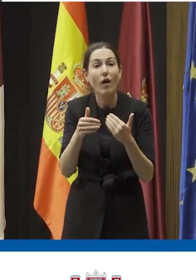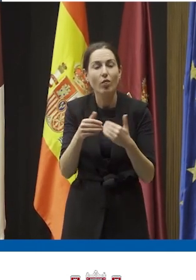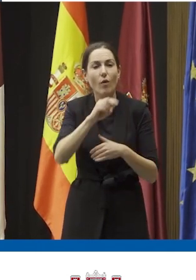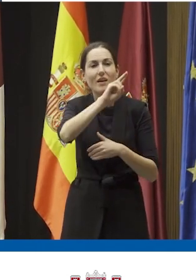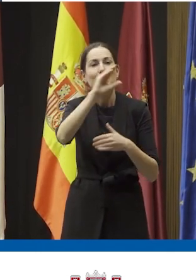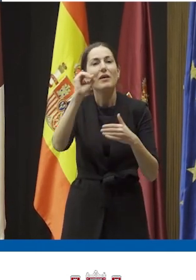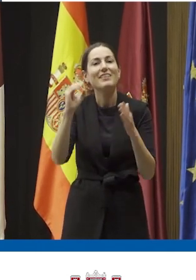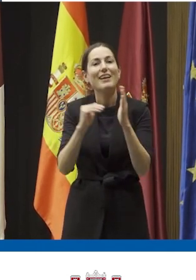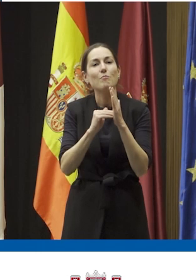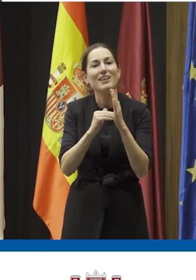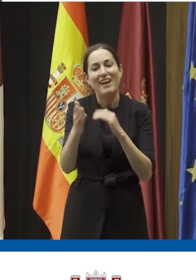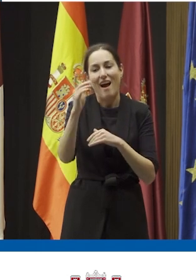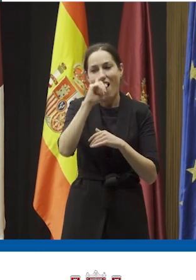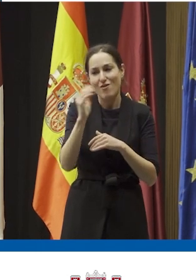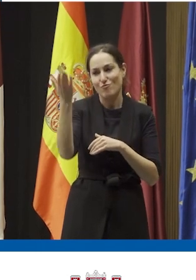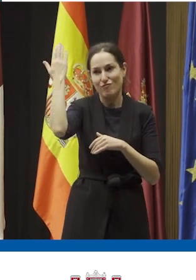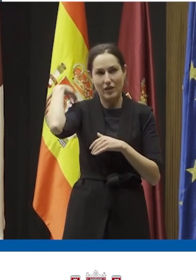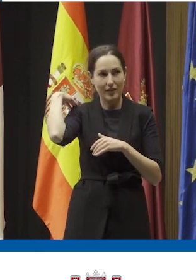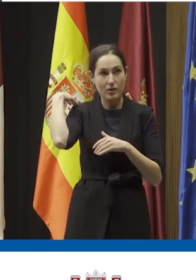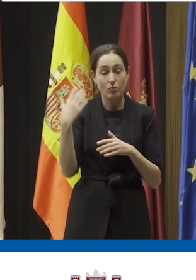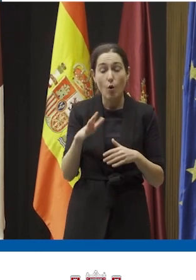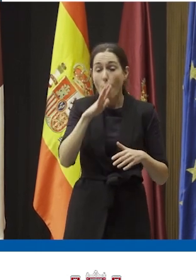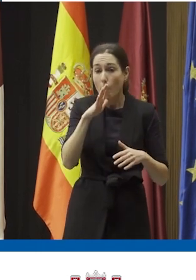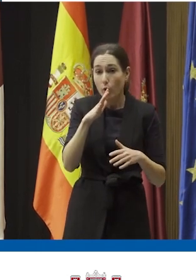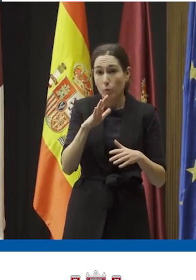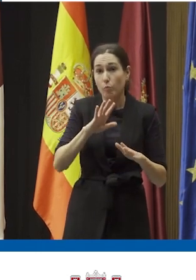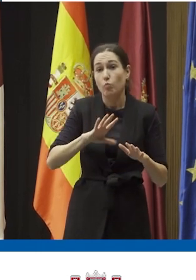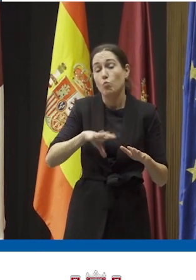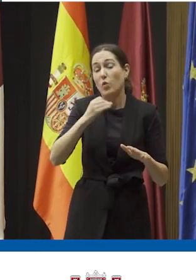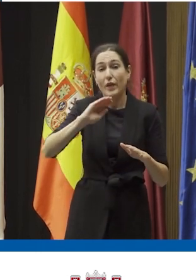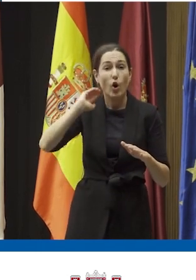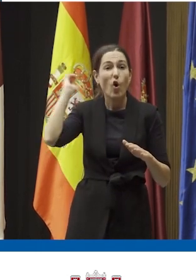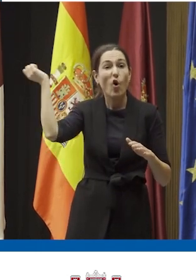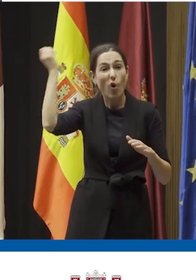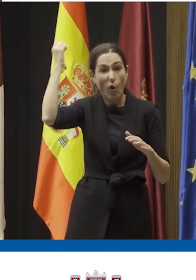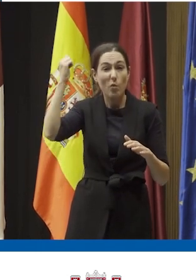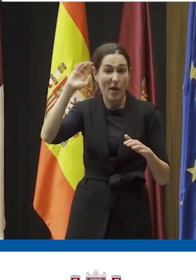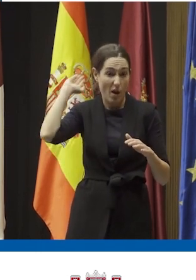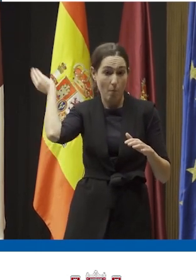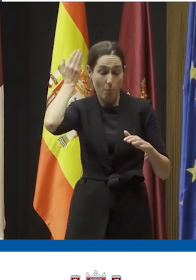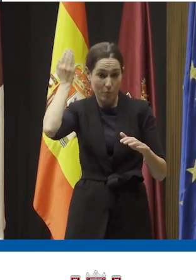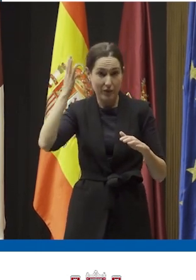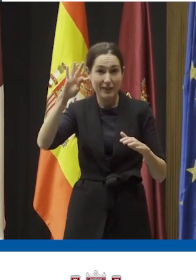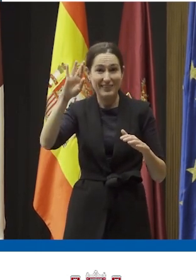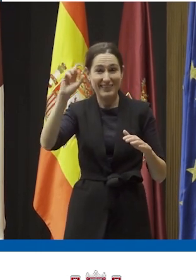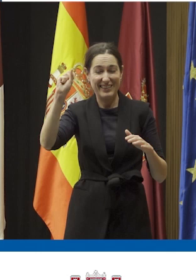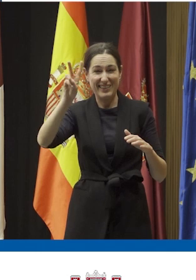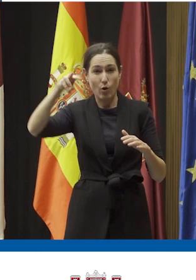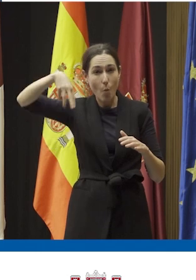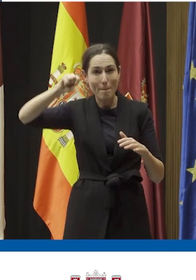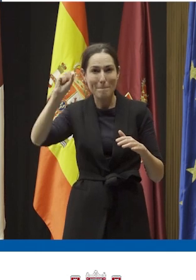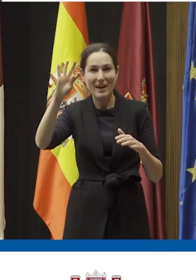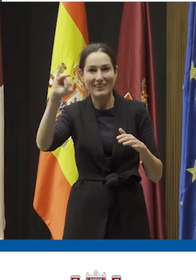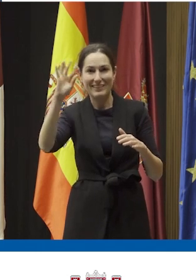de la trepanación? Pues generalmente eran traumatismos craneoencefálicos. El uso de porras, de ondas, producía lesiones